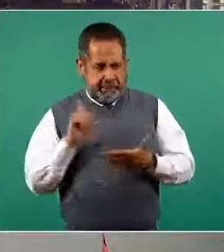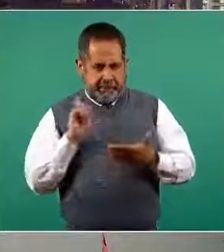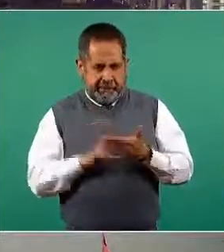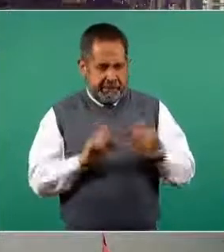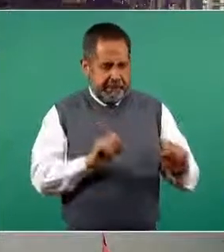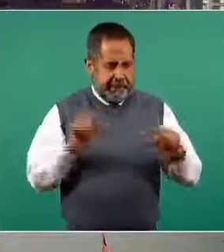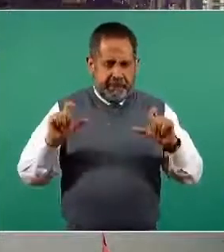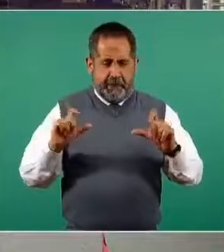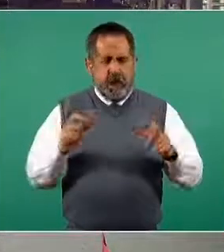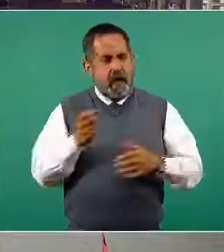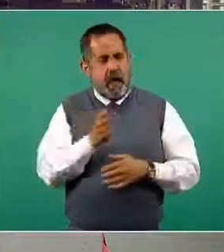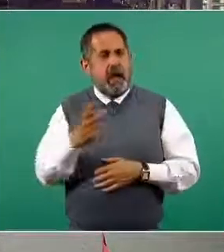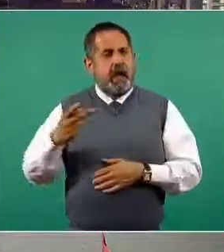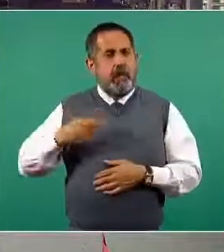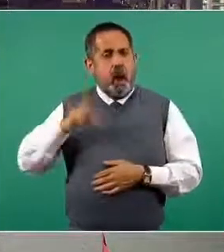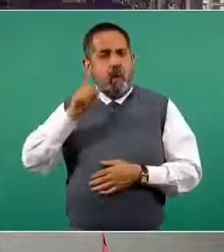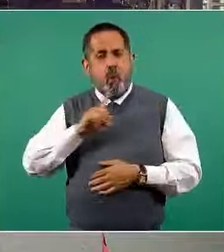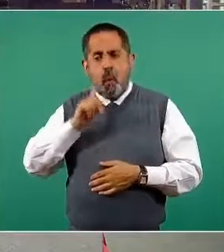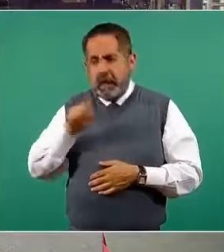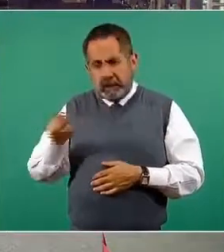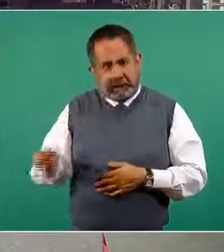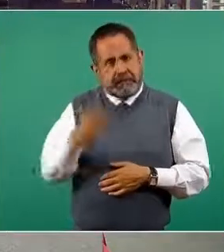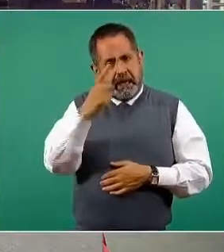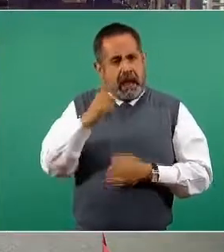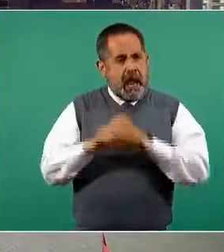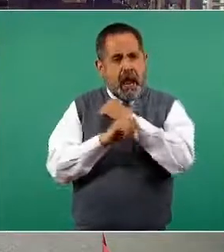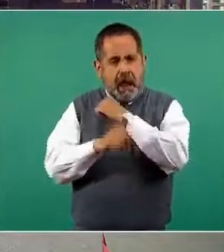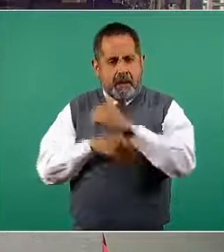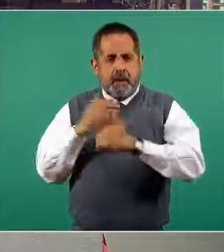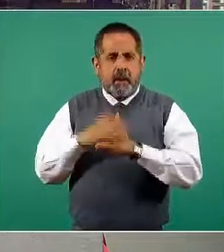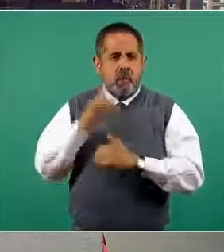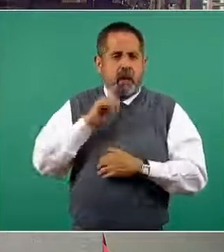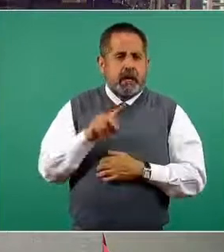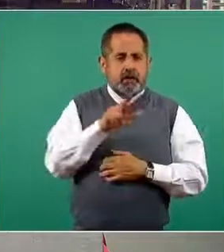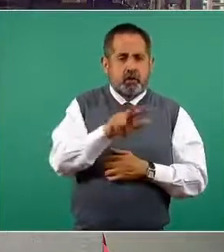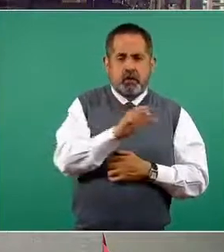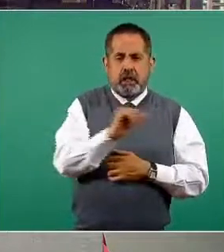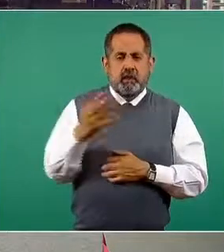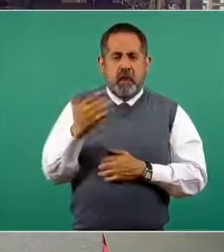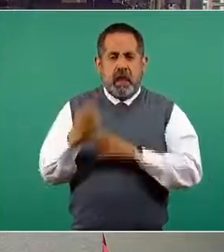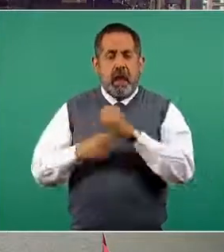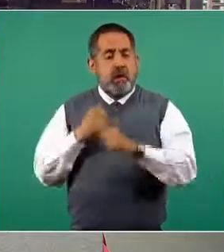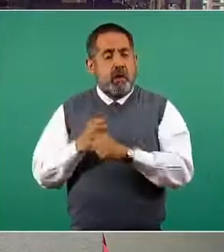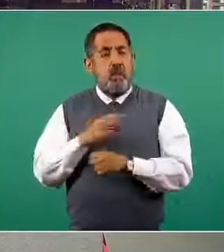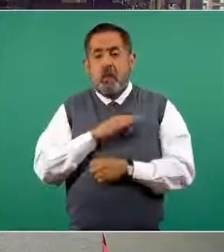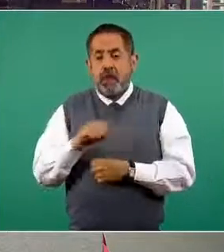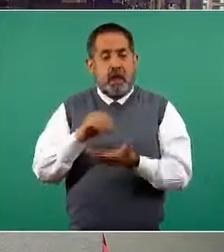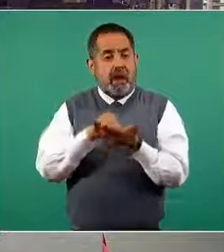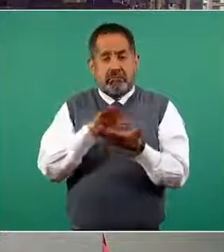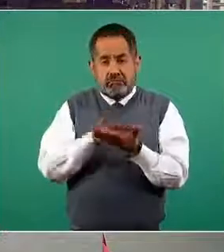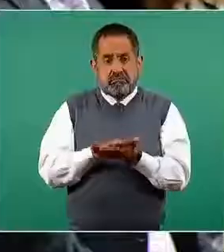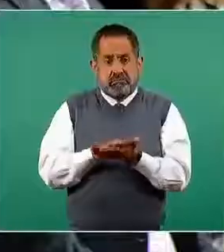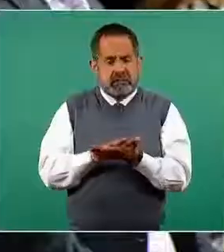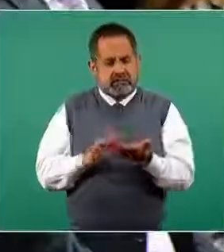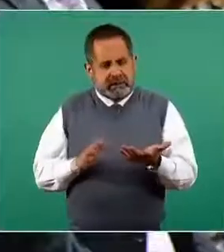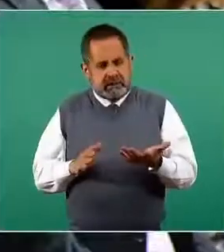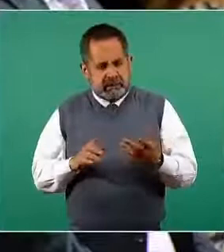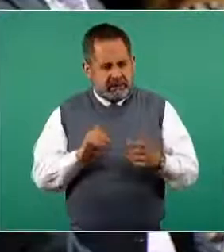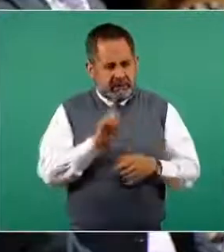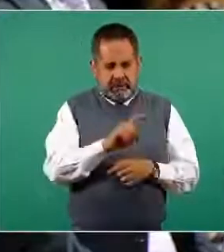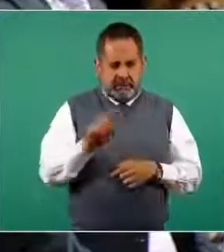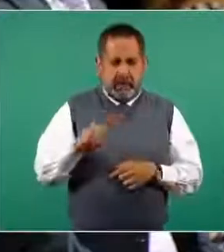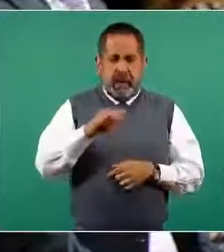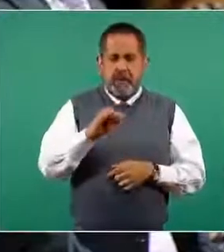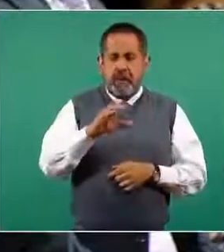donde invitan a las mujeres a vacunarse, mujeres de 18 a 50 años que ya pueden registrarse. Viene una liga que